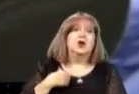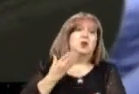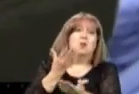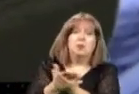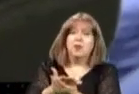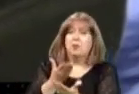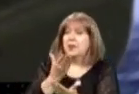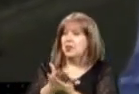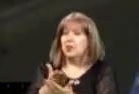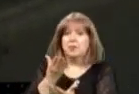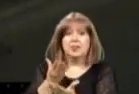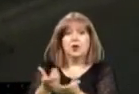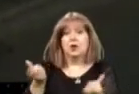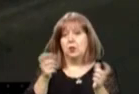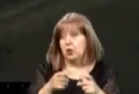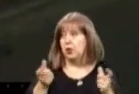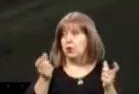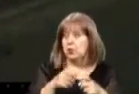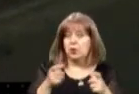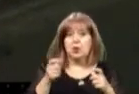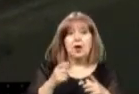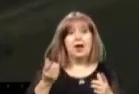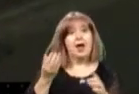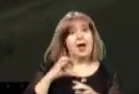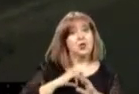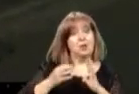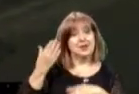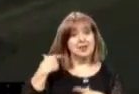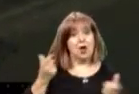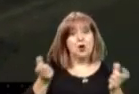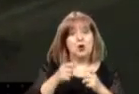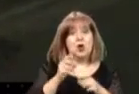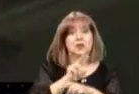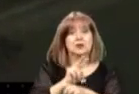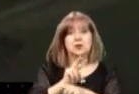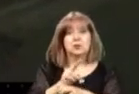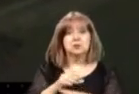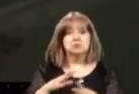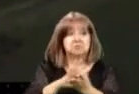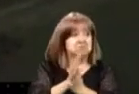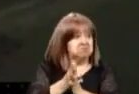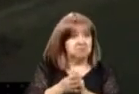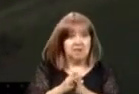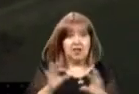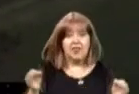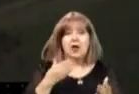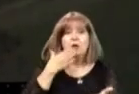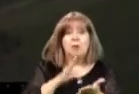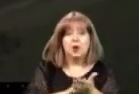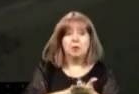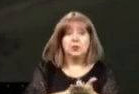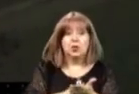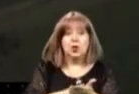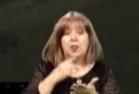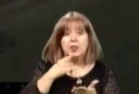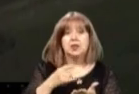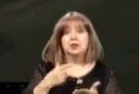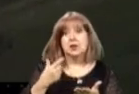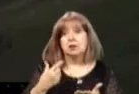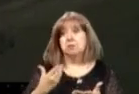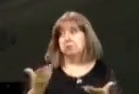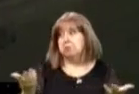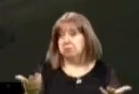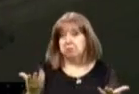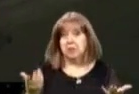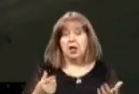pedido, nos hemos cansado de hacer reuniones. El año pasado hicimos una reunión de seguridad y no quedó en nada. Nos prometió la que estaba encargada de la policía en la